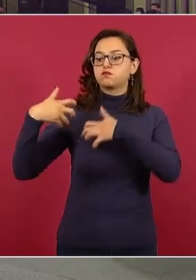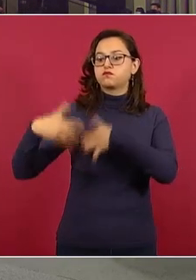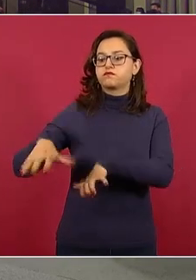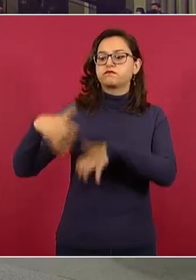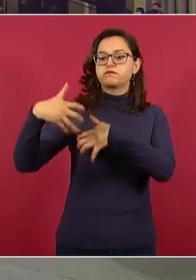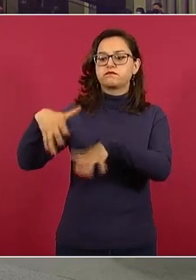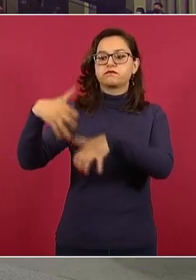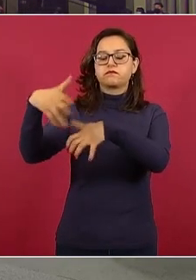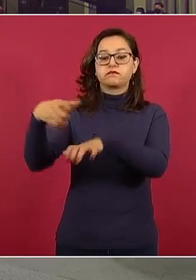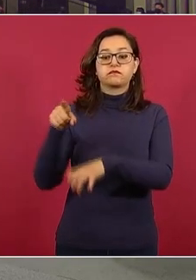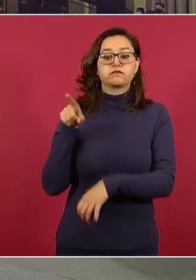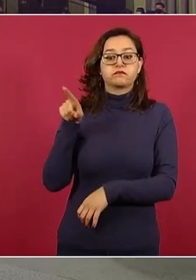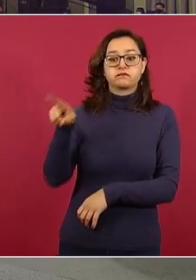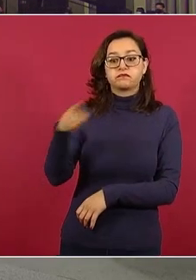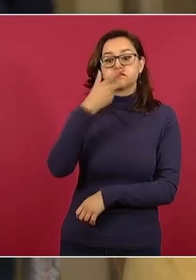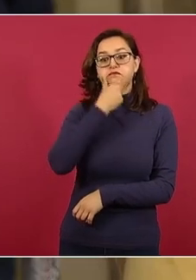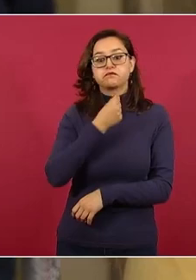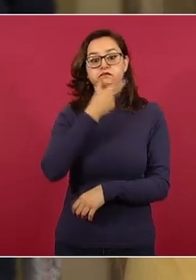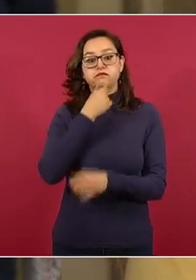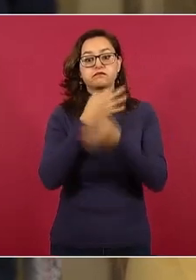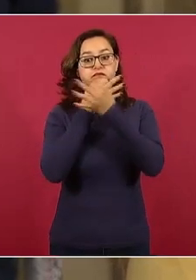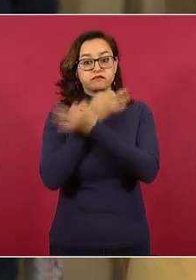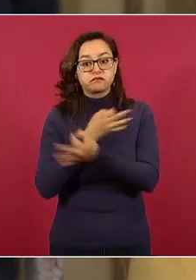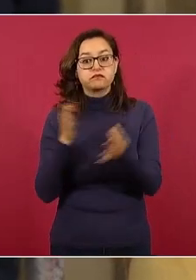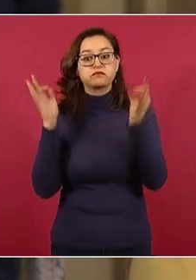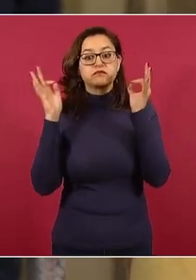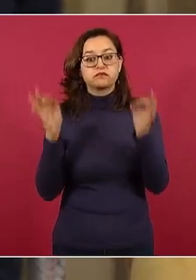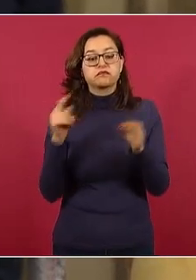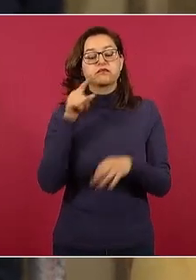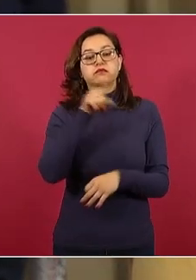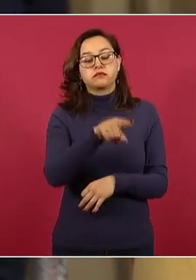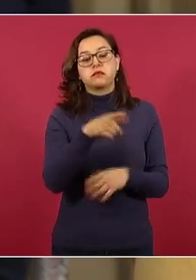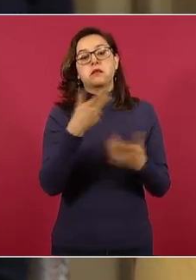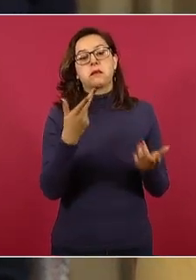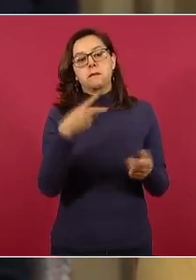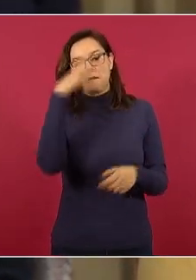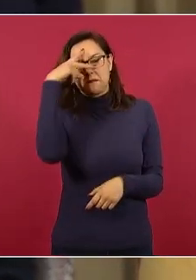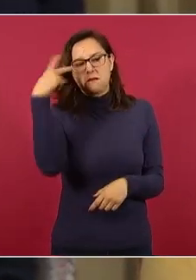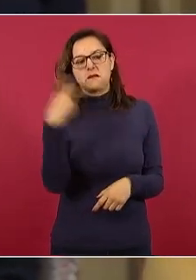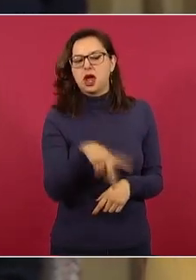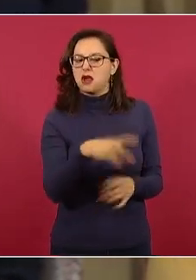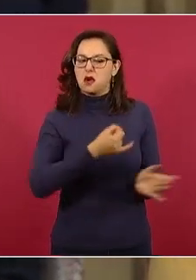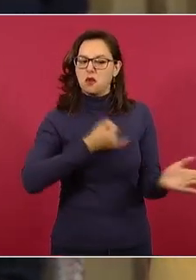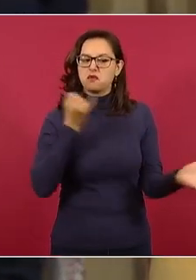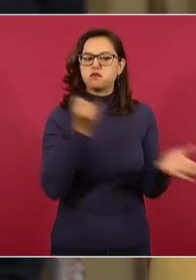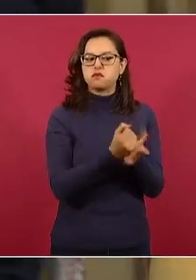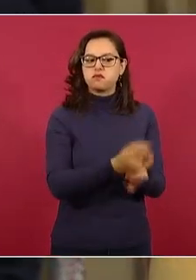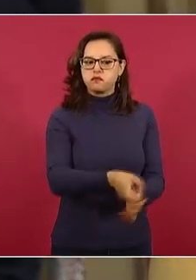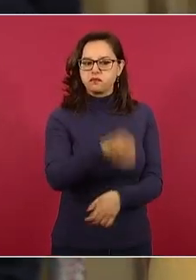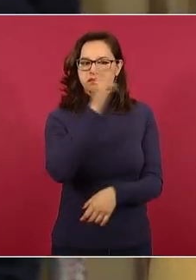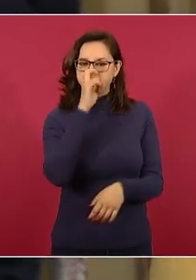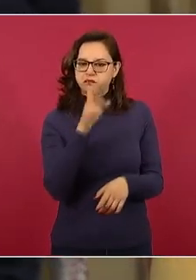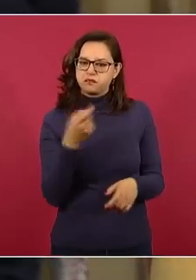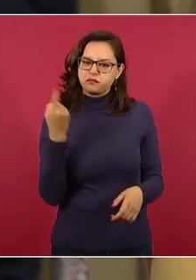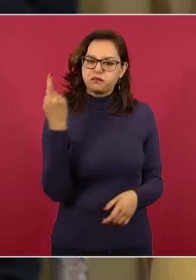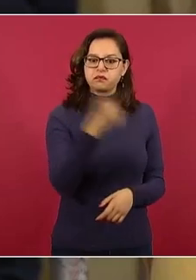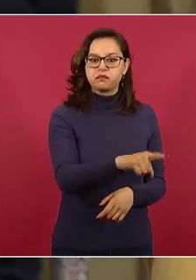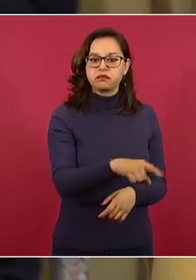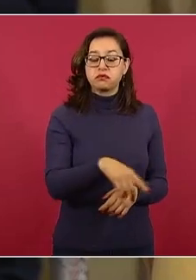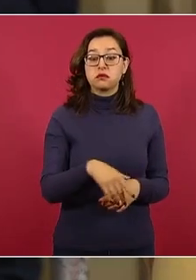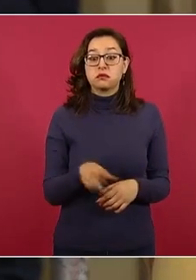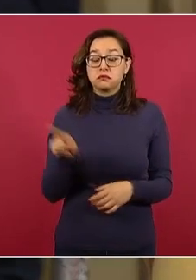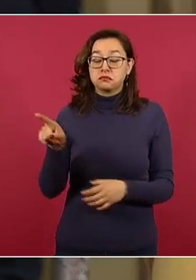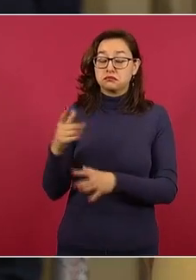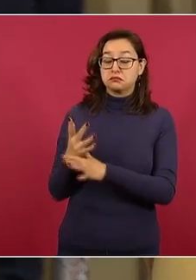del episodio aquel cuando amenazó con imponer aranceles a las mercancías mexicanas. Hizo alarde incluso de que logró doblar al